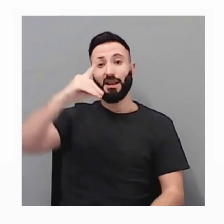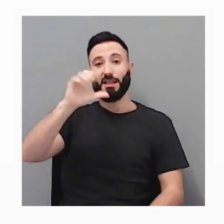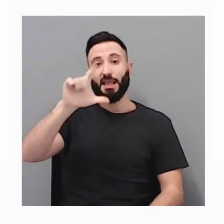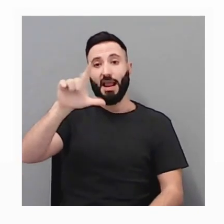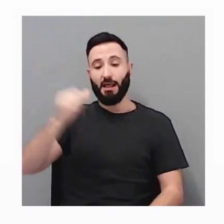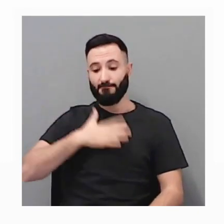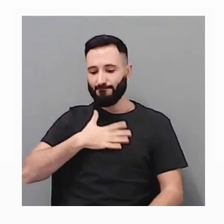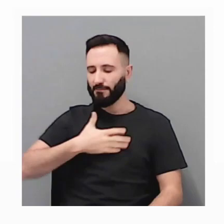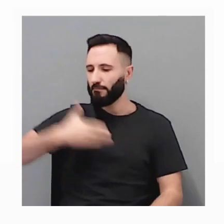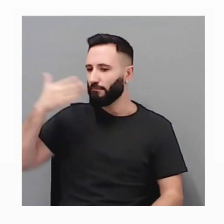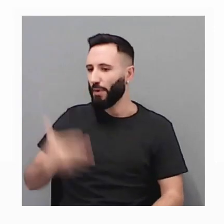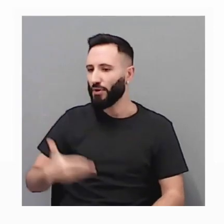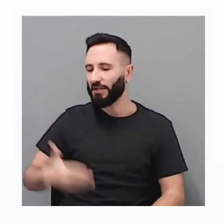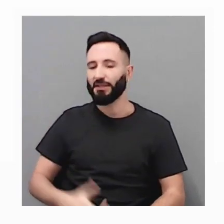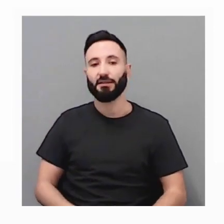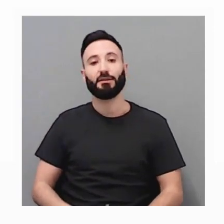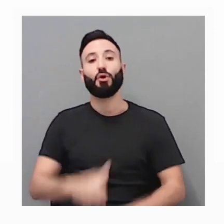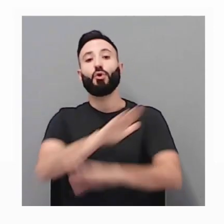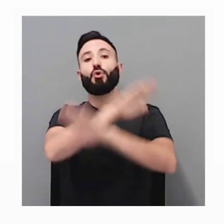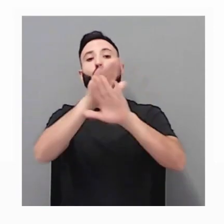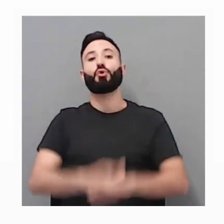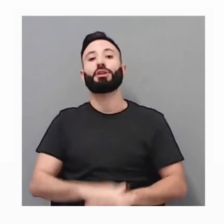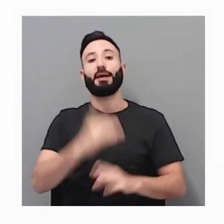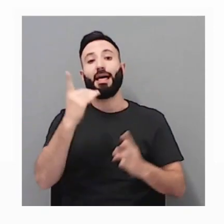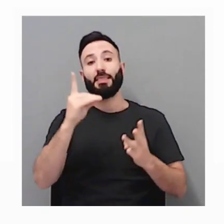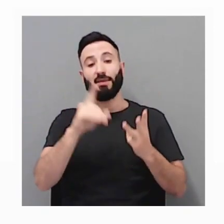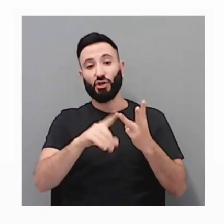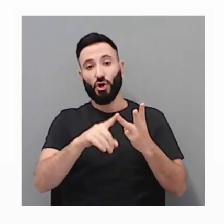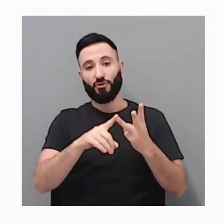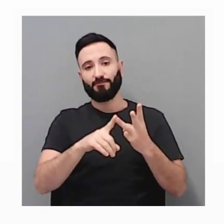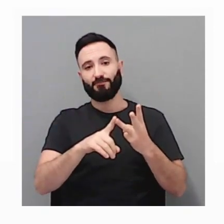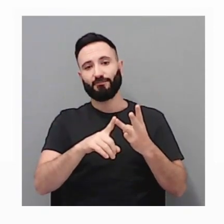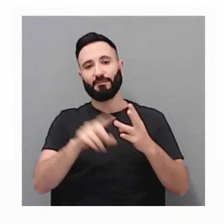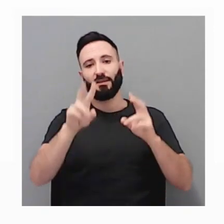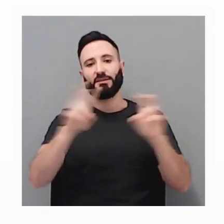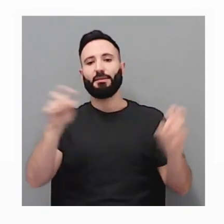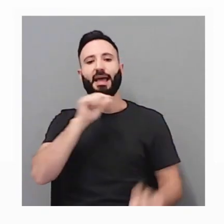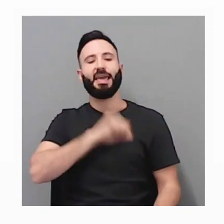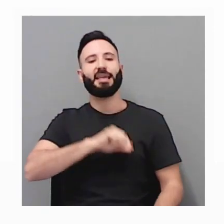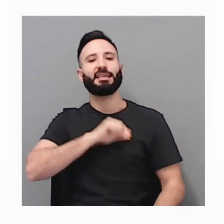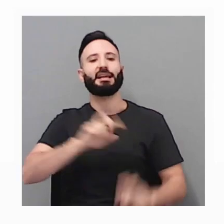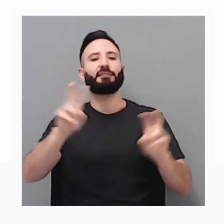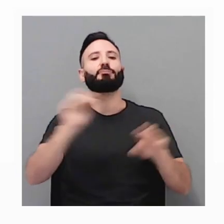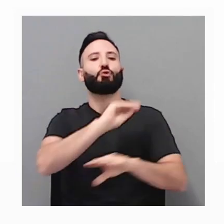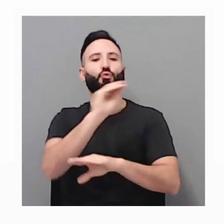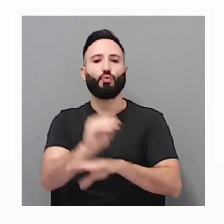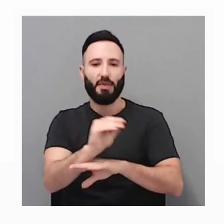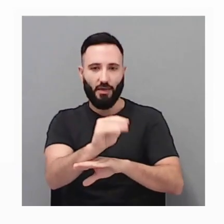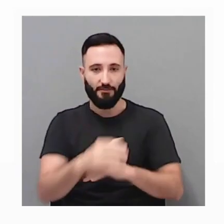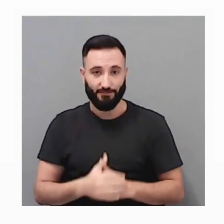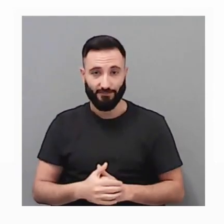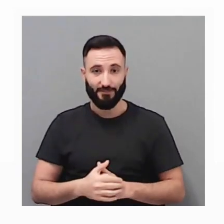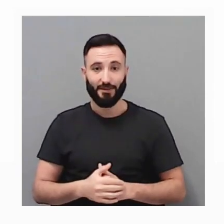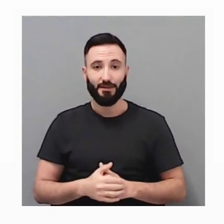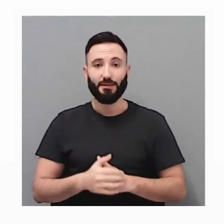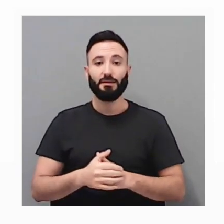nosotros. Y la última dimensión es sobre la ética del cuidado. Y tiene también